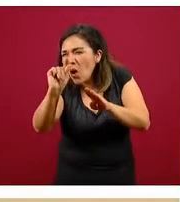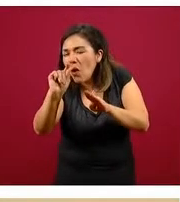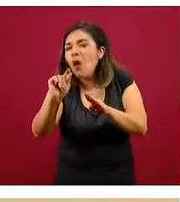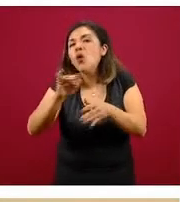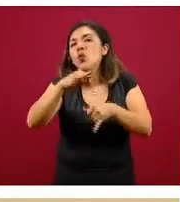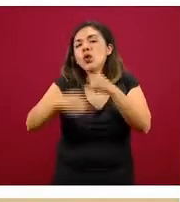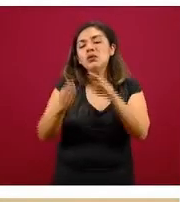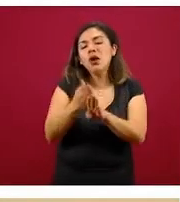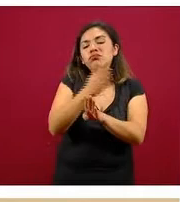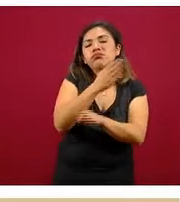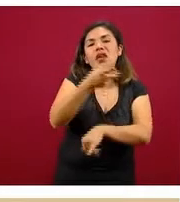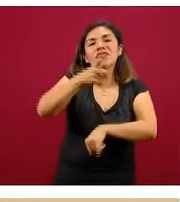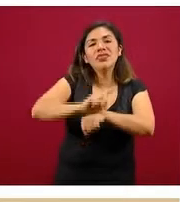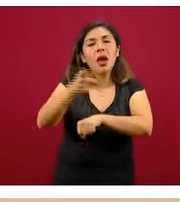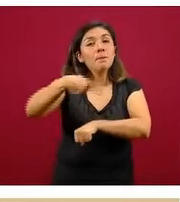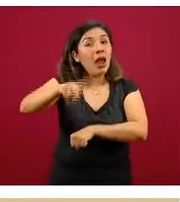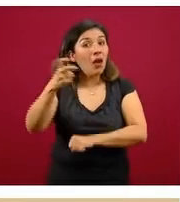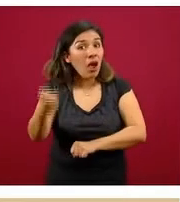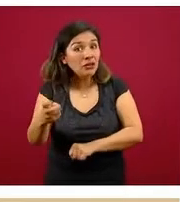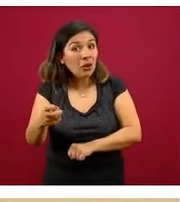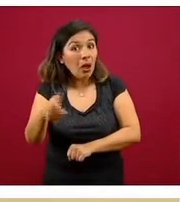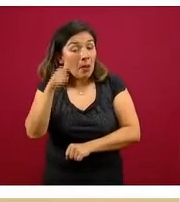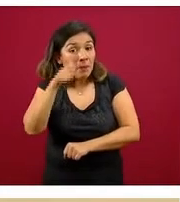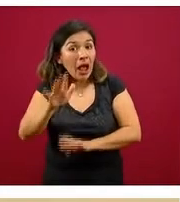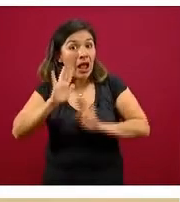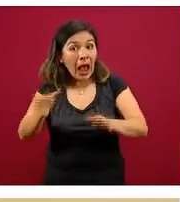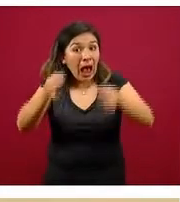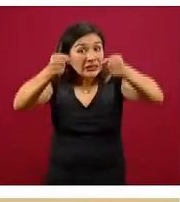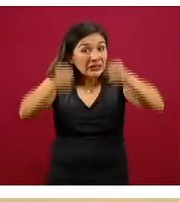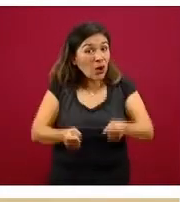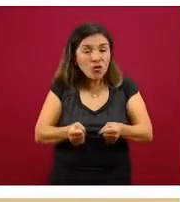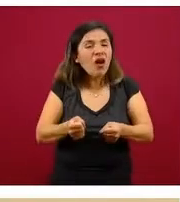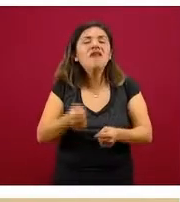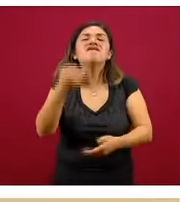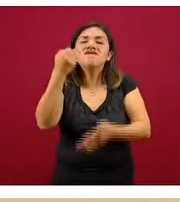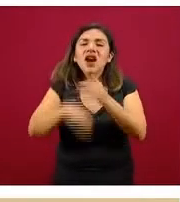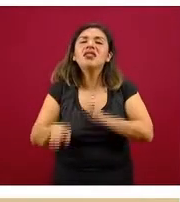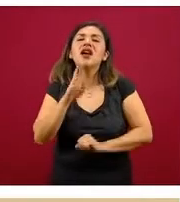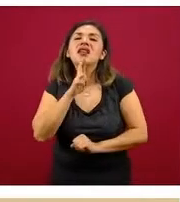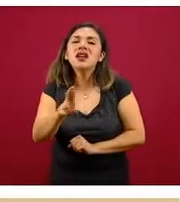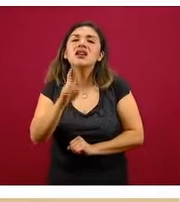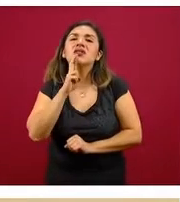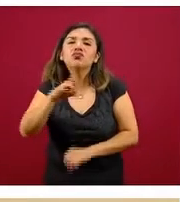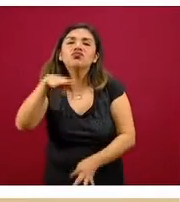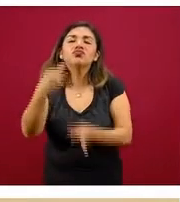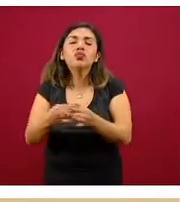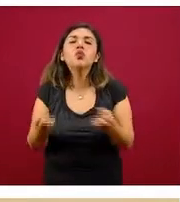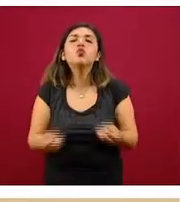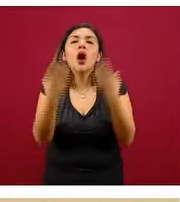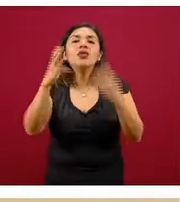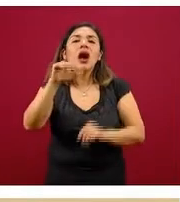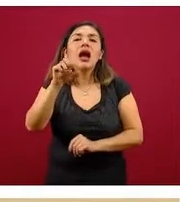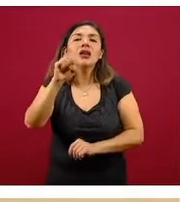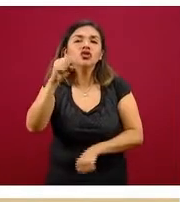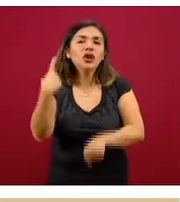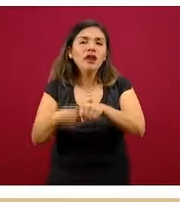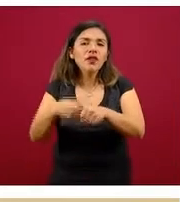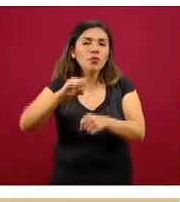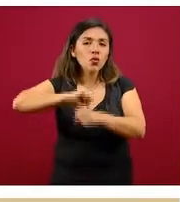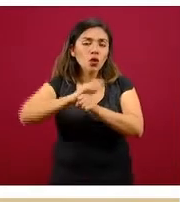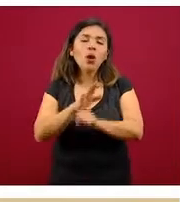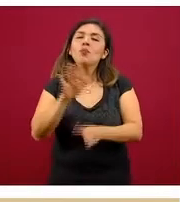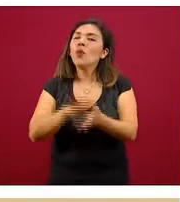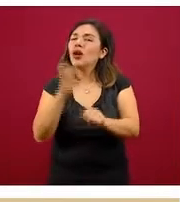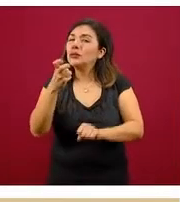los últimos días, pero eso todavía podría ser un efecto del retraso de la confirmación de los casos, por eso estamos